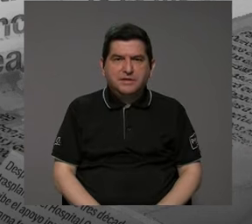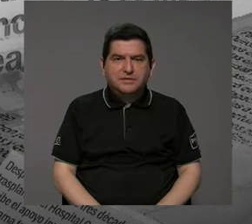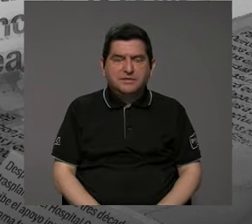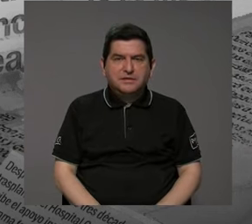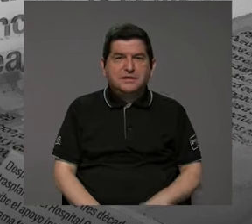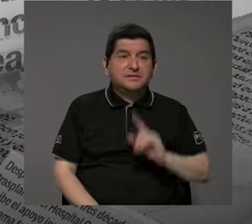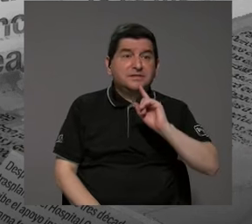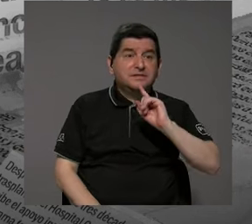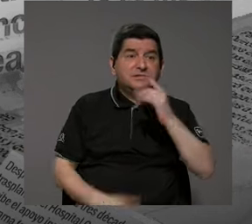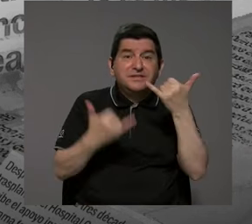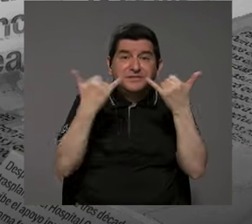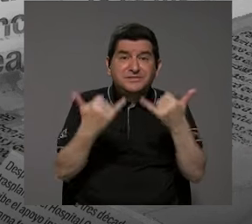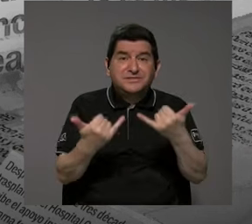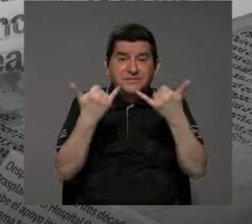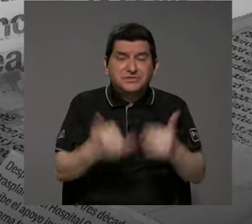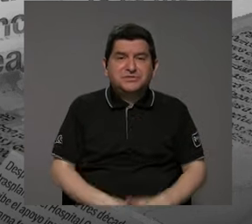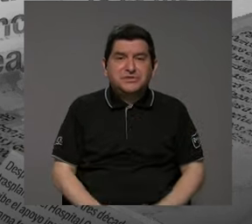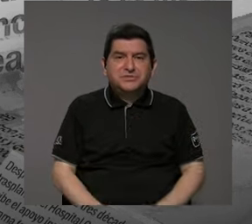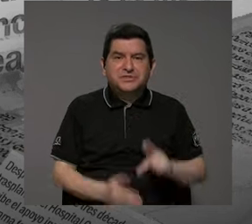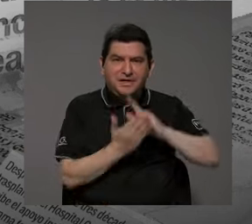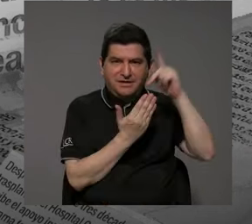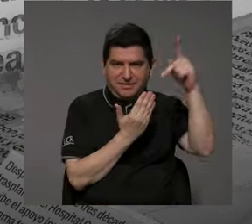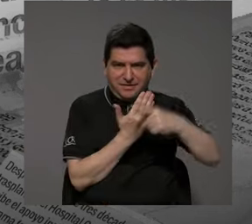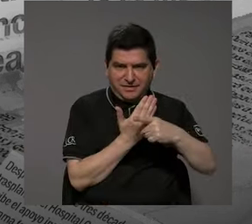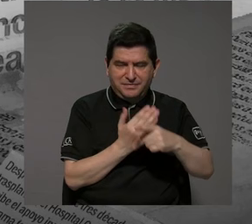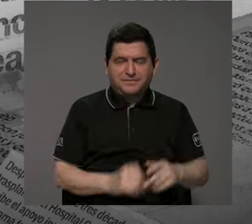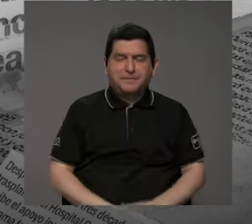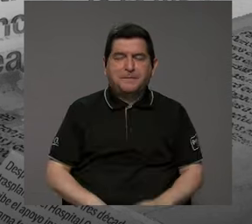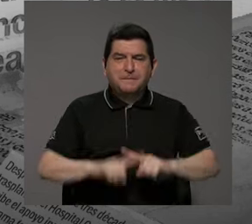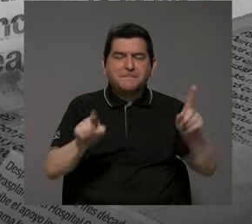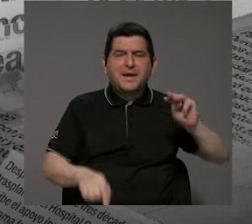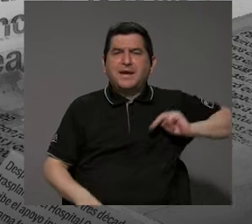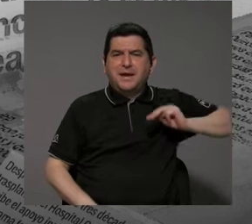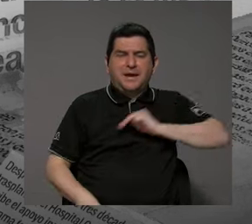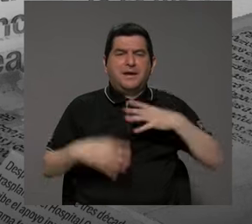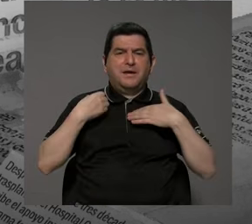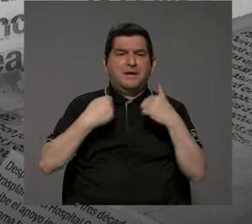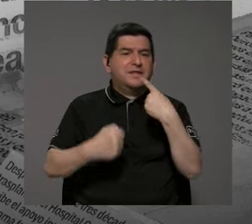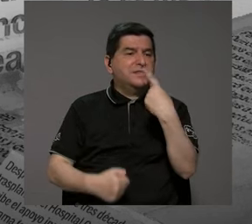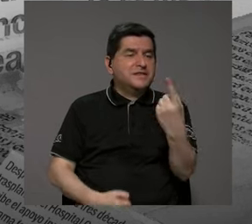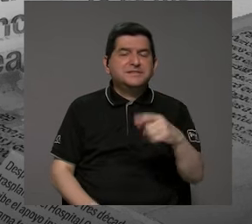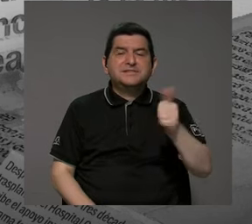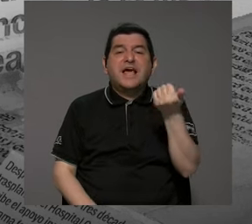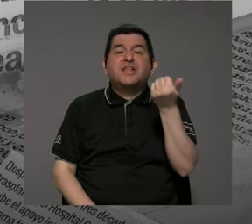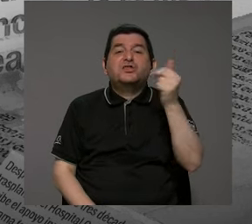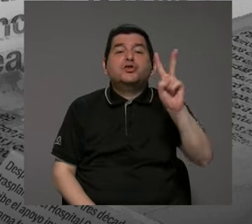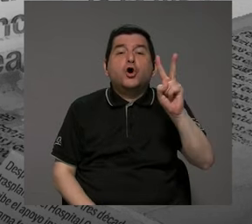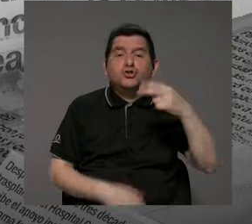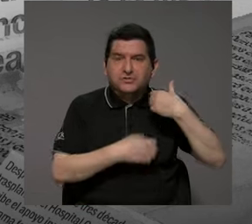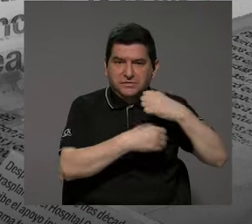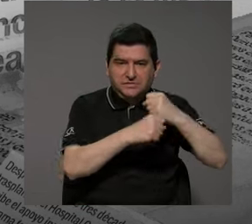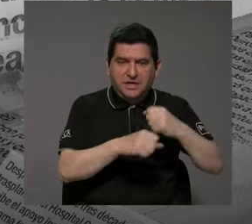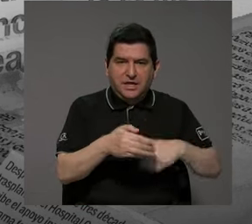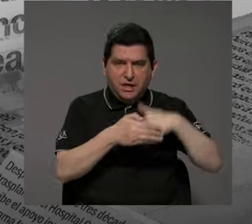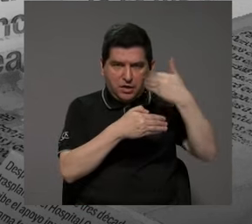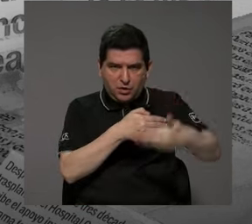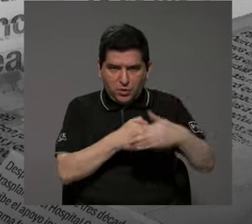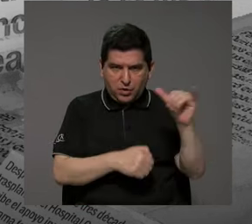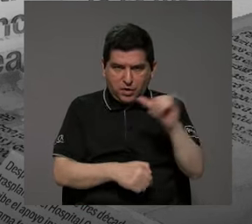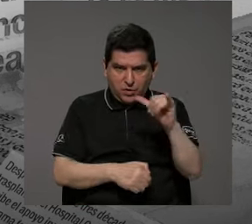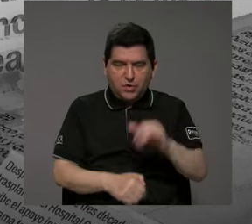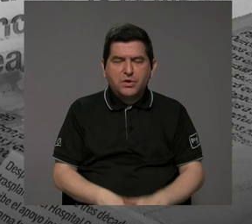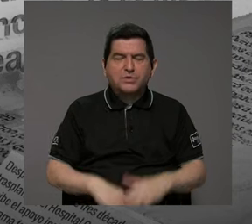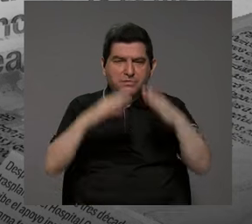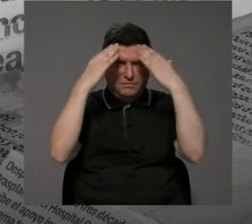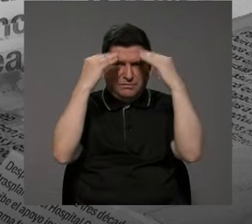digamos que programado pero ya el Ministerio de salud dice que son 12 municipalidades pero luego en esa misma en ese